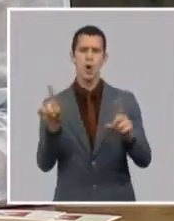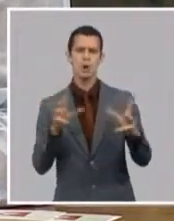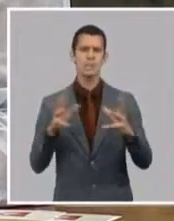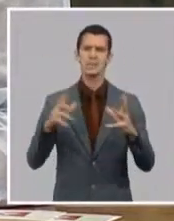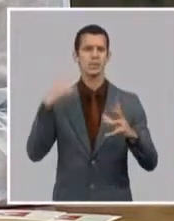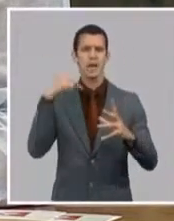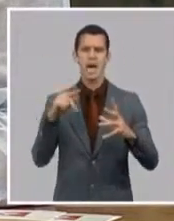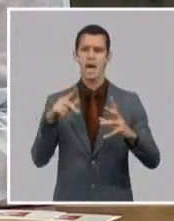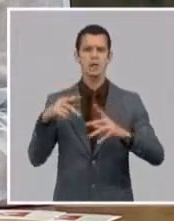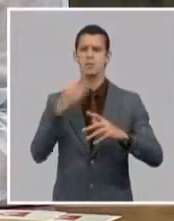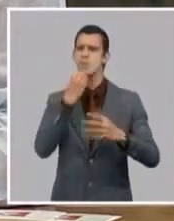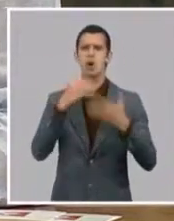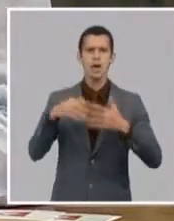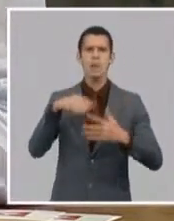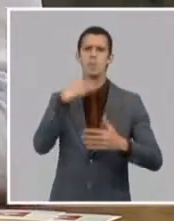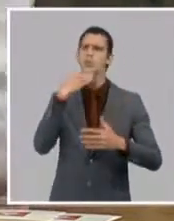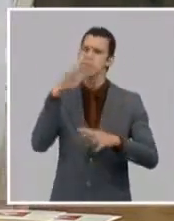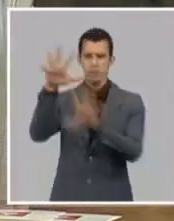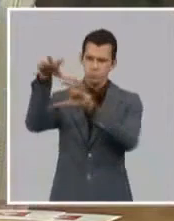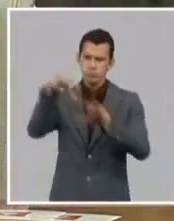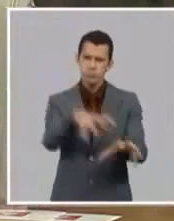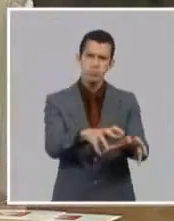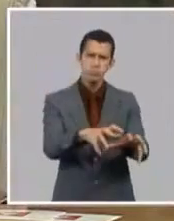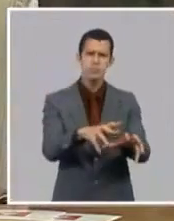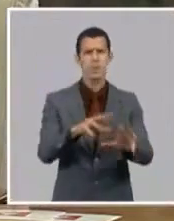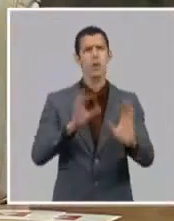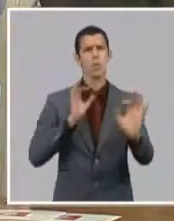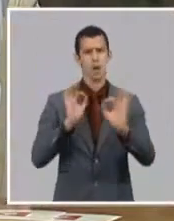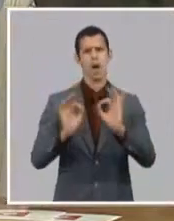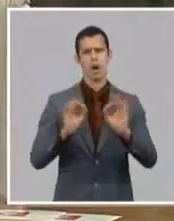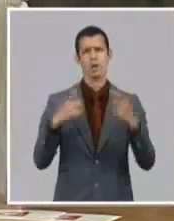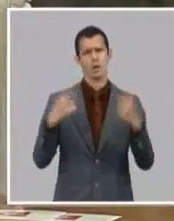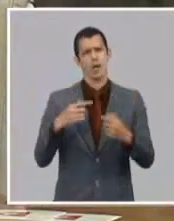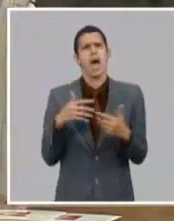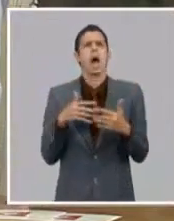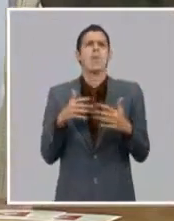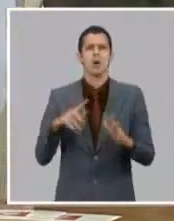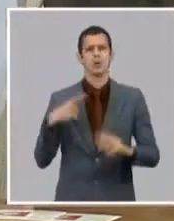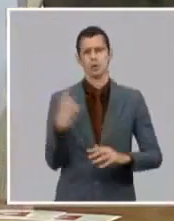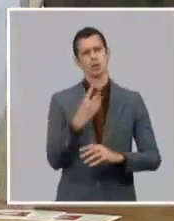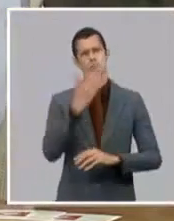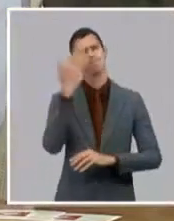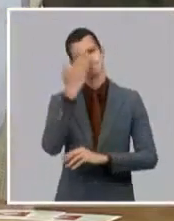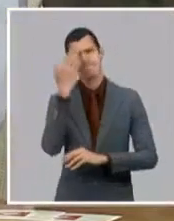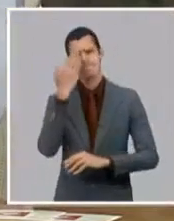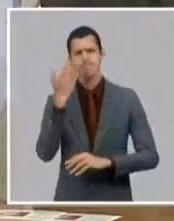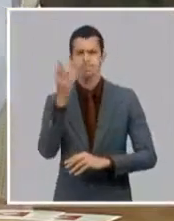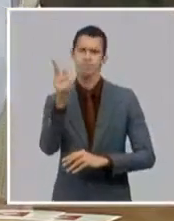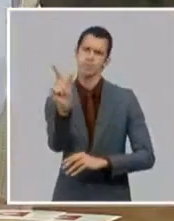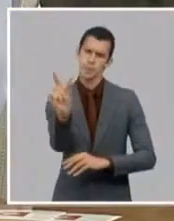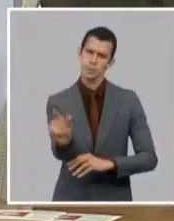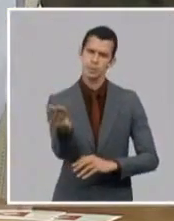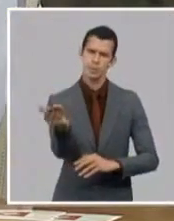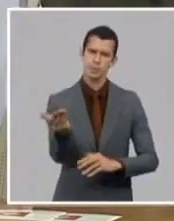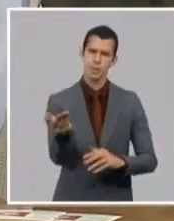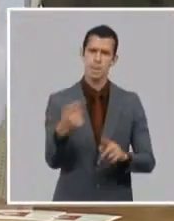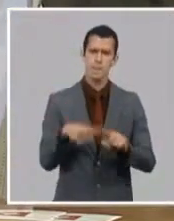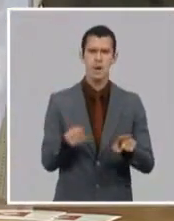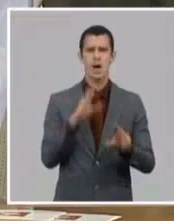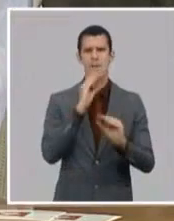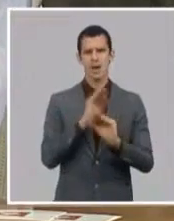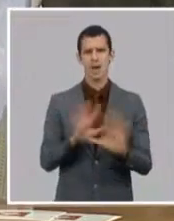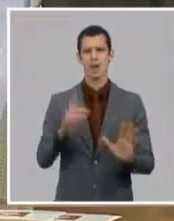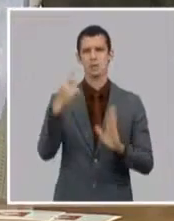maltratado, pero yo creo también que es legítimo que una parte del pueblo, una parte importante, la mayoría de nuestro